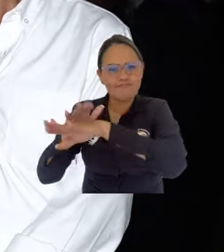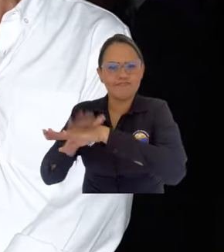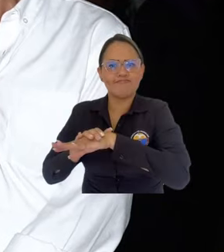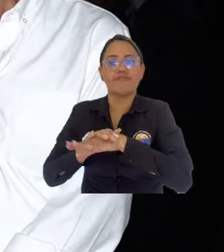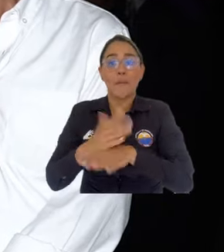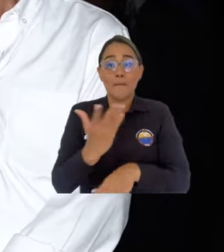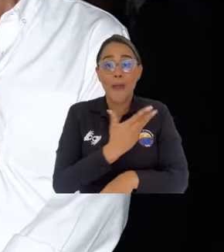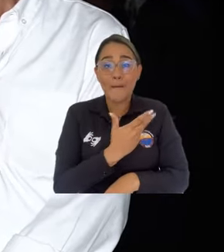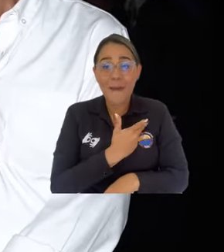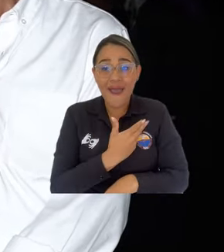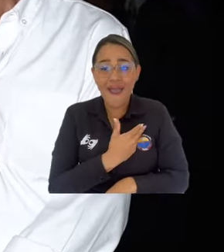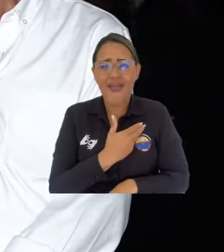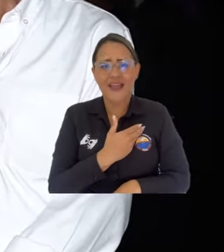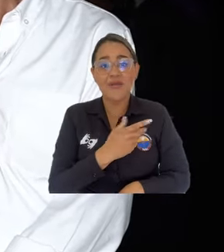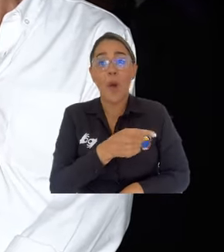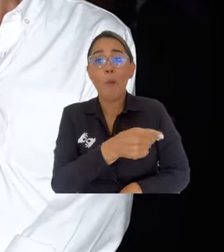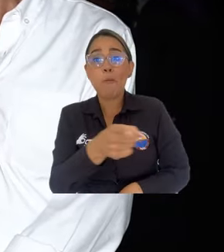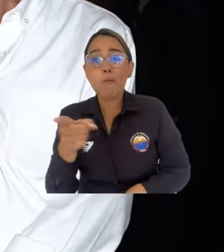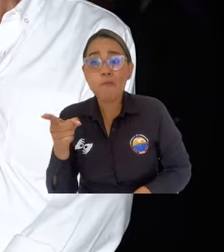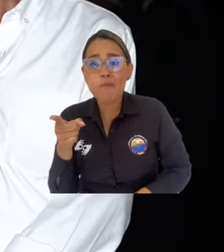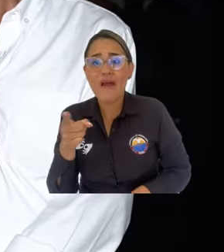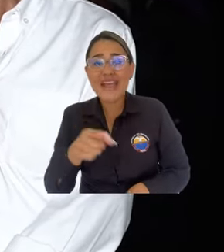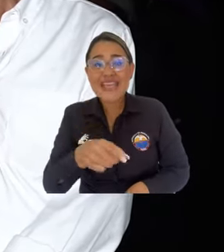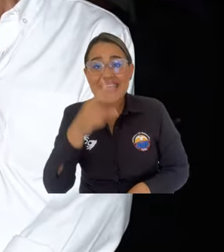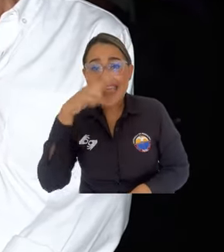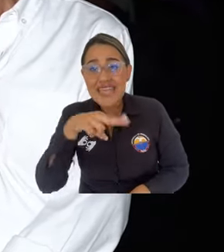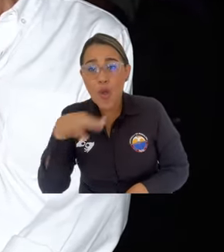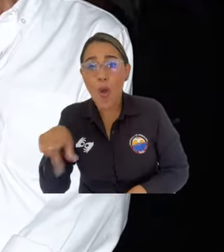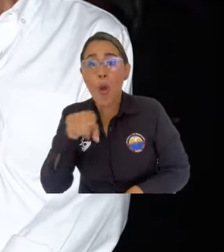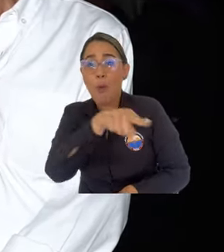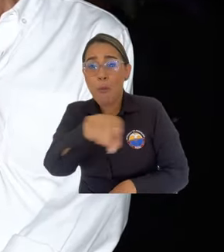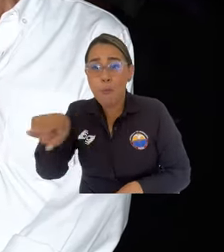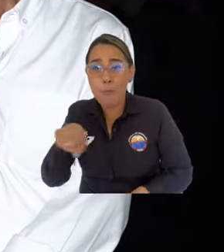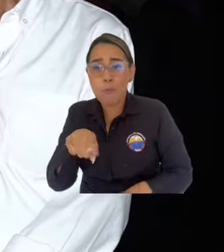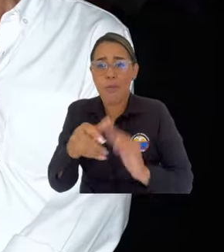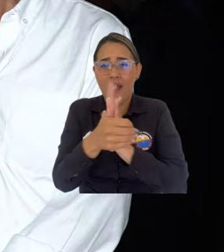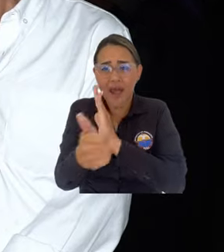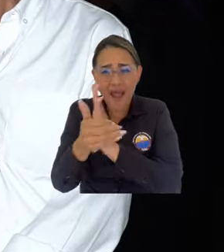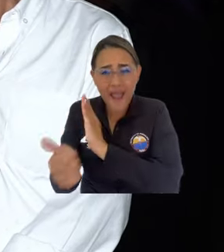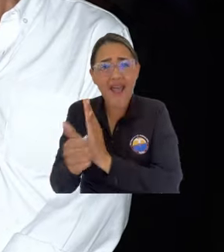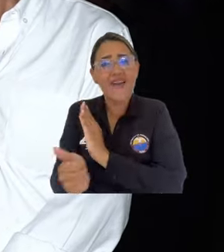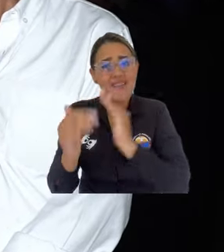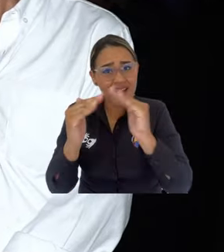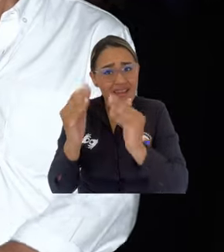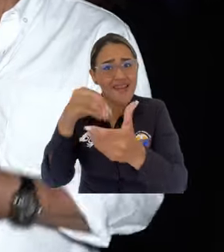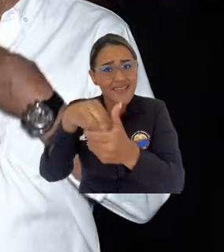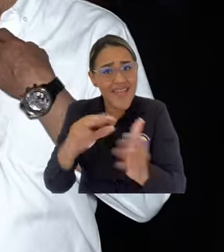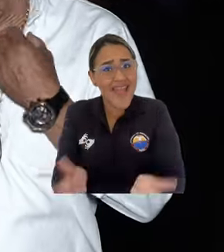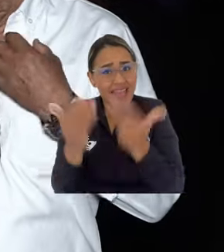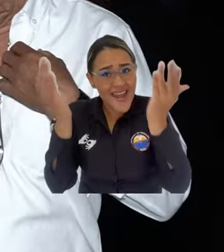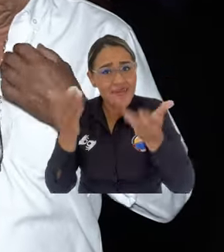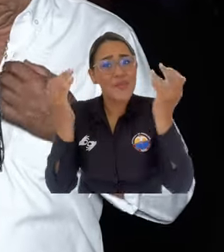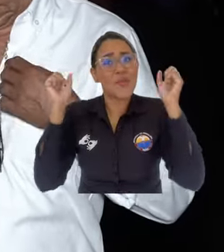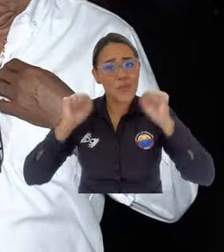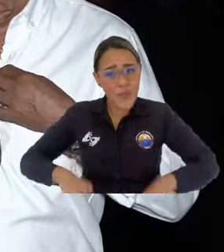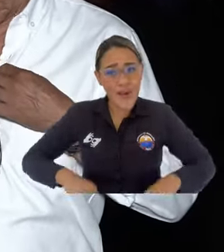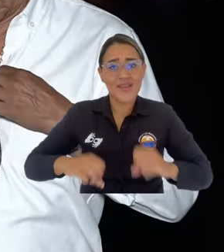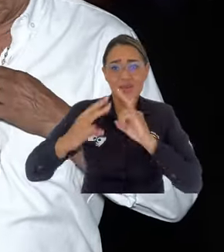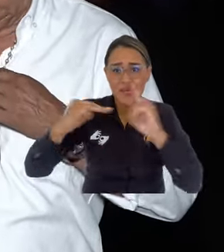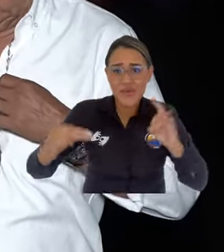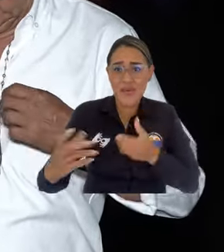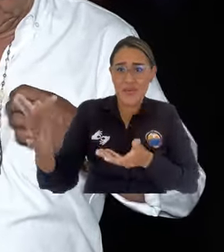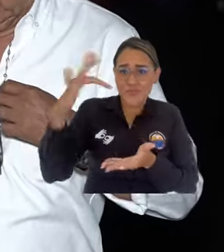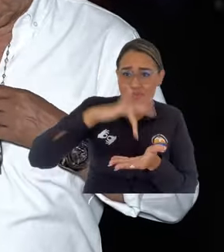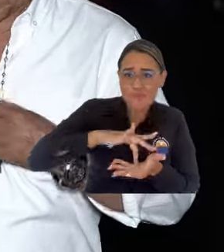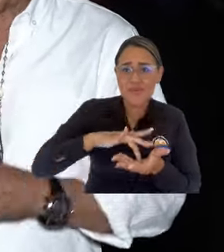casa, que no confían en ellos. Hoy les doy una voz de aliento y digo, sí se puede y confíen en ellos, porque la Universidad del Magdalena los hace